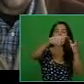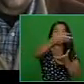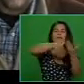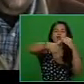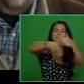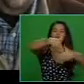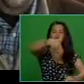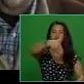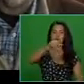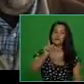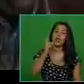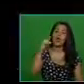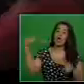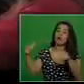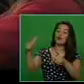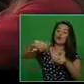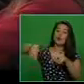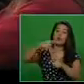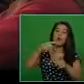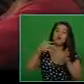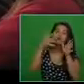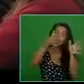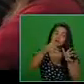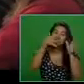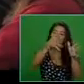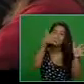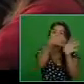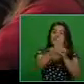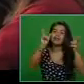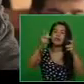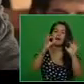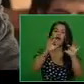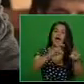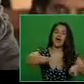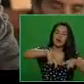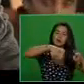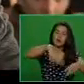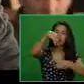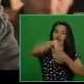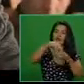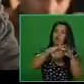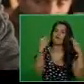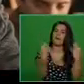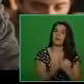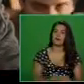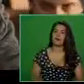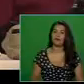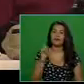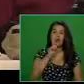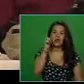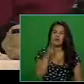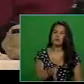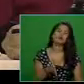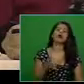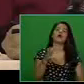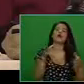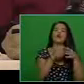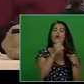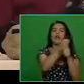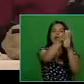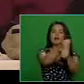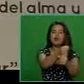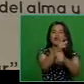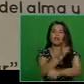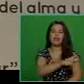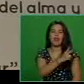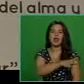asesorar al Grupo Mercado Común en los temas de agricultura familiar. Se conforma con delegaciones que provienen tanto del ámbito de los